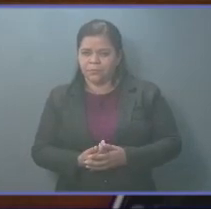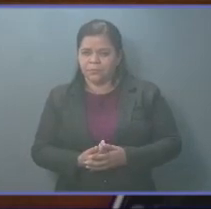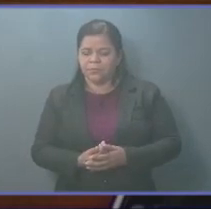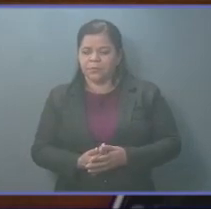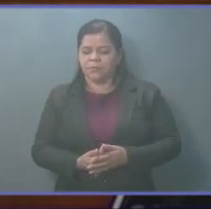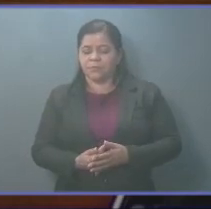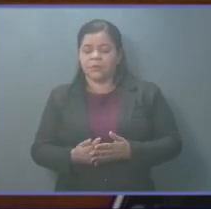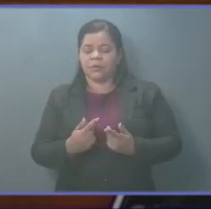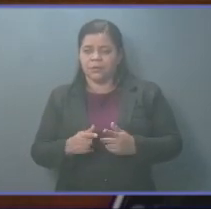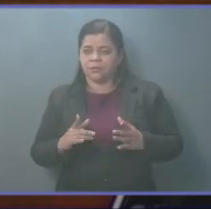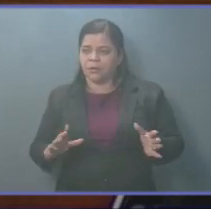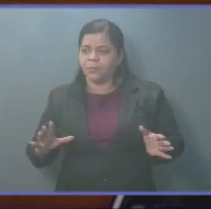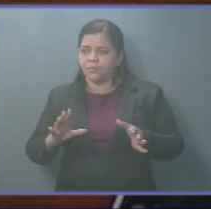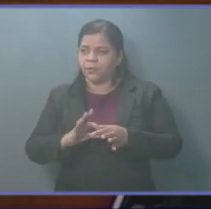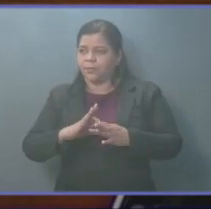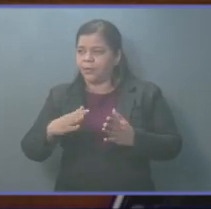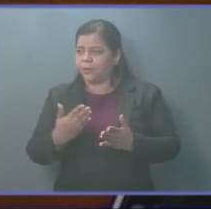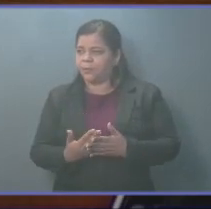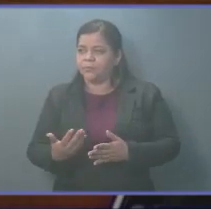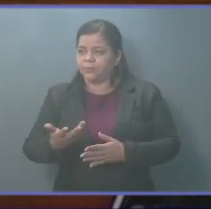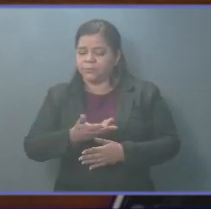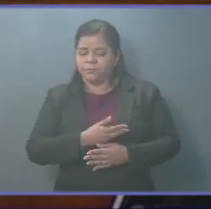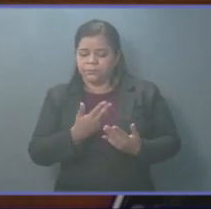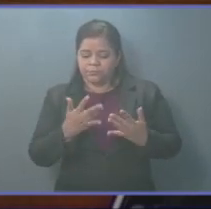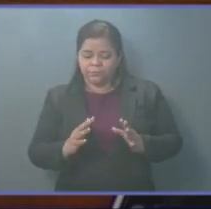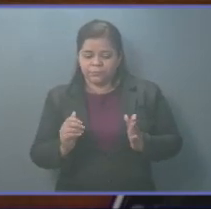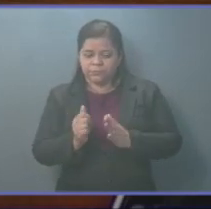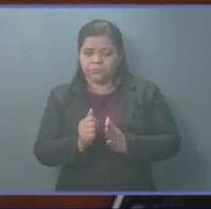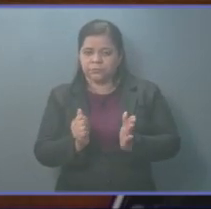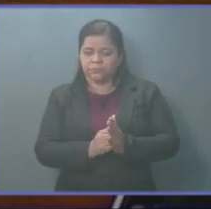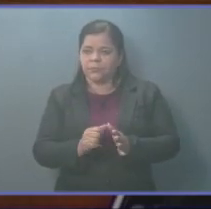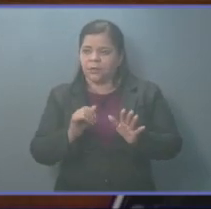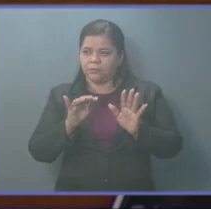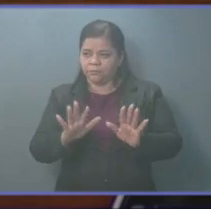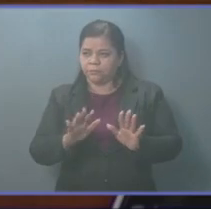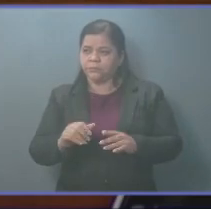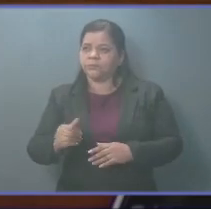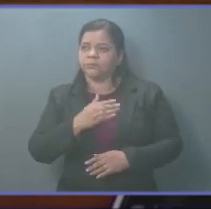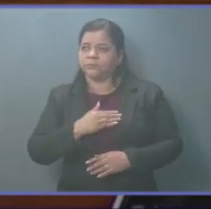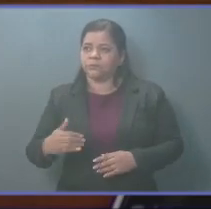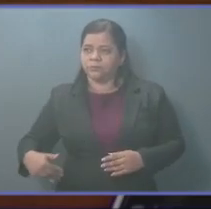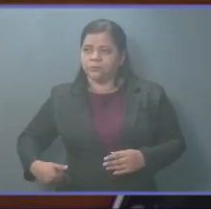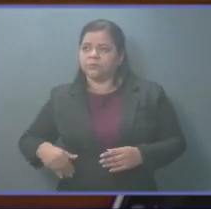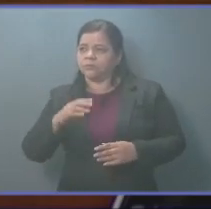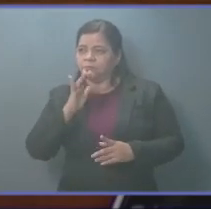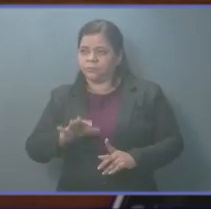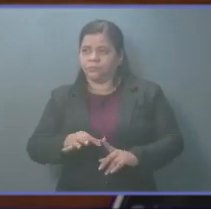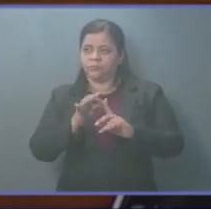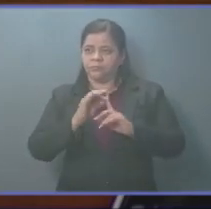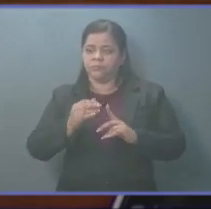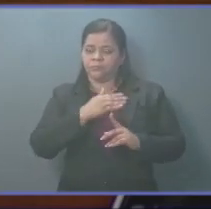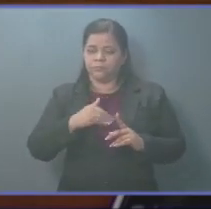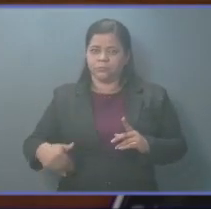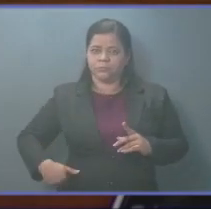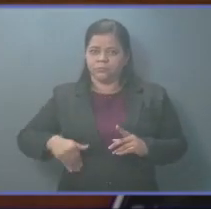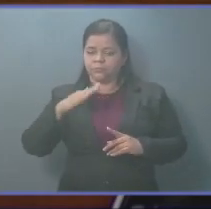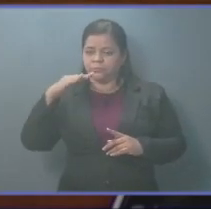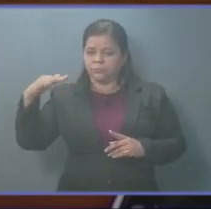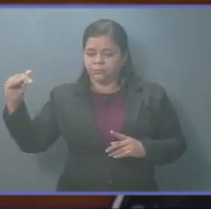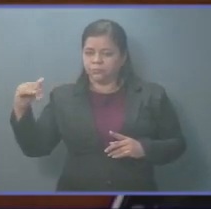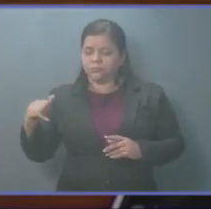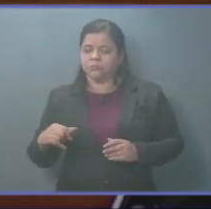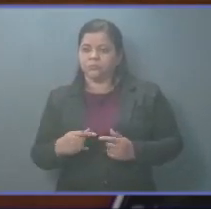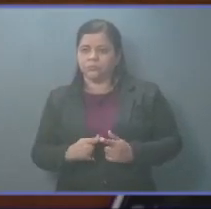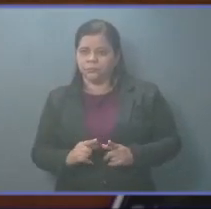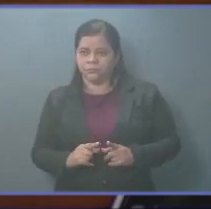esa persona. El artículo 10 dice que el jefe del Estado Mayor Presidencial será nombrado por el presidente de la República.